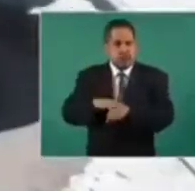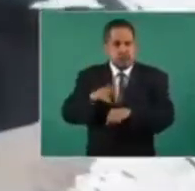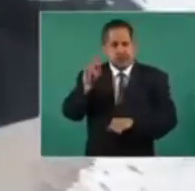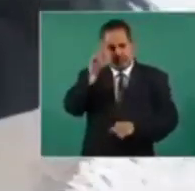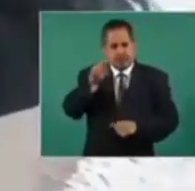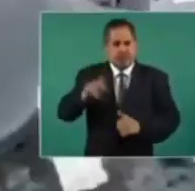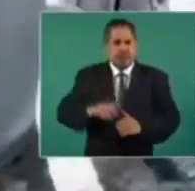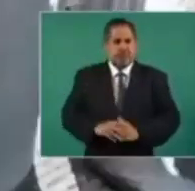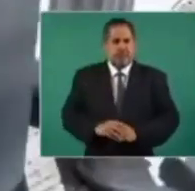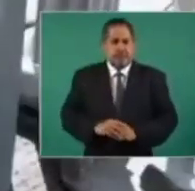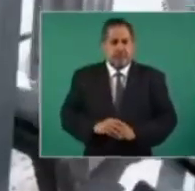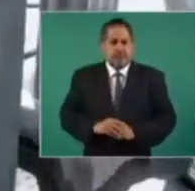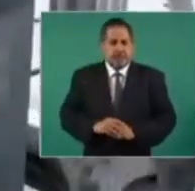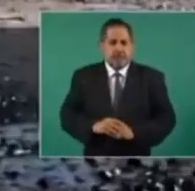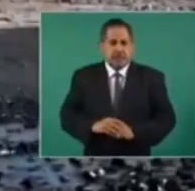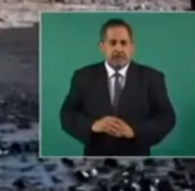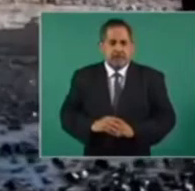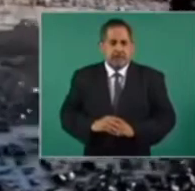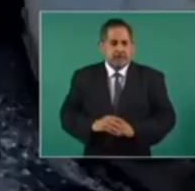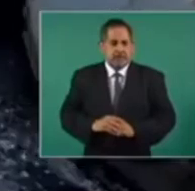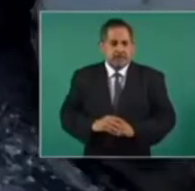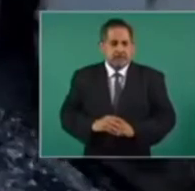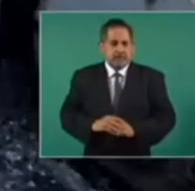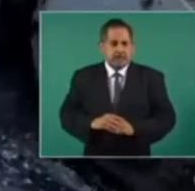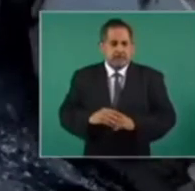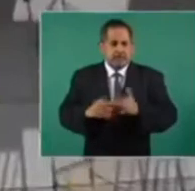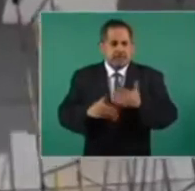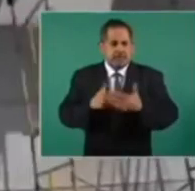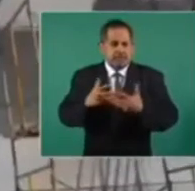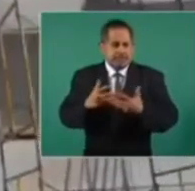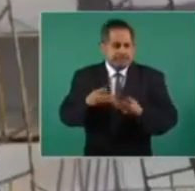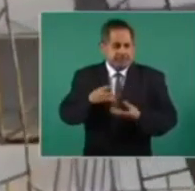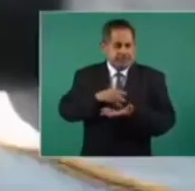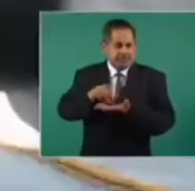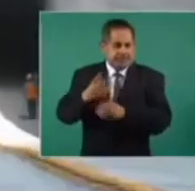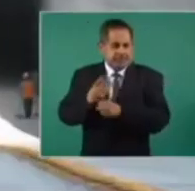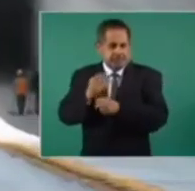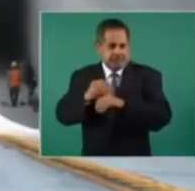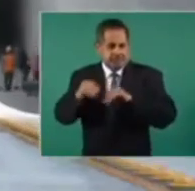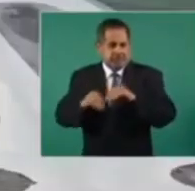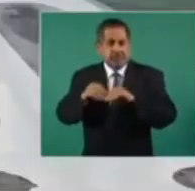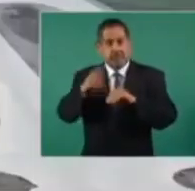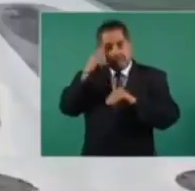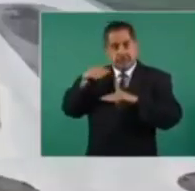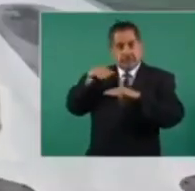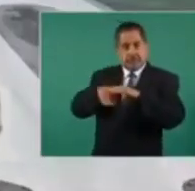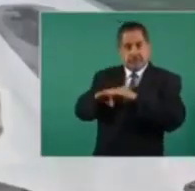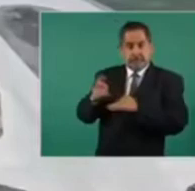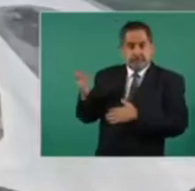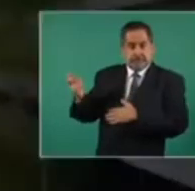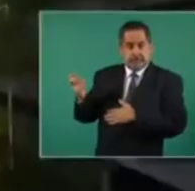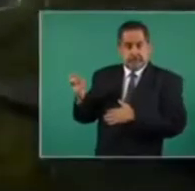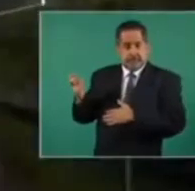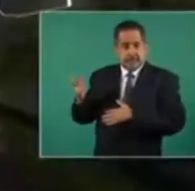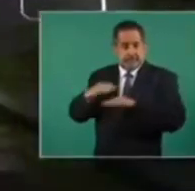bases y luminarias para los sistemas de luces, tendido de mezcla asfáltica y la estructura de concreto para los pasos a desnivel en calles de